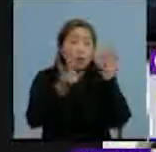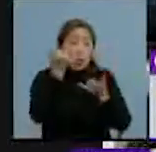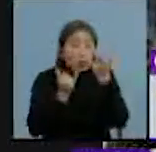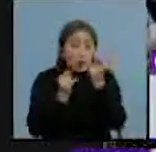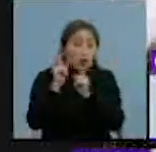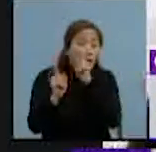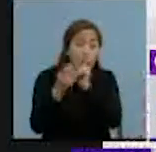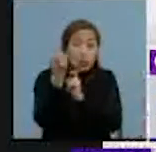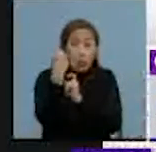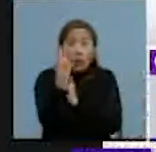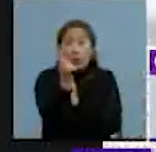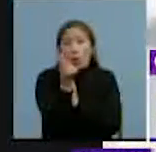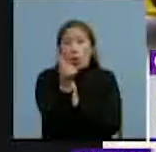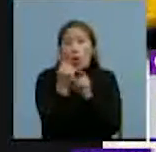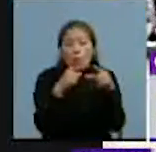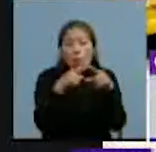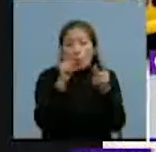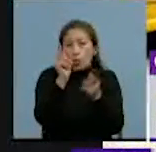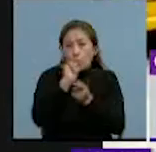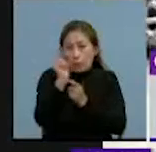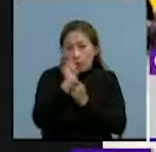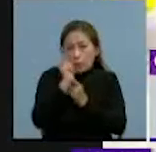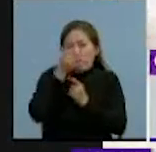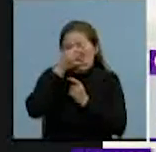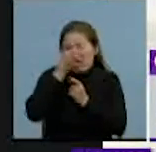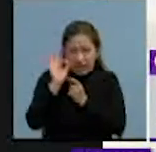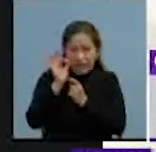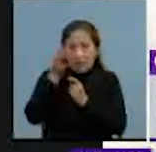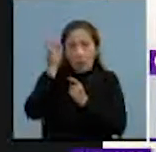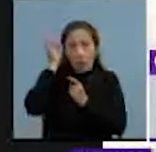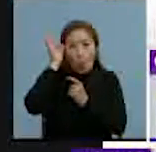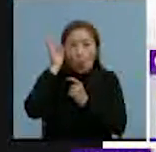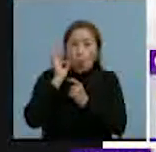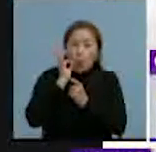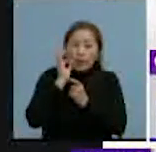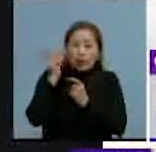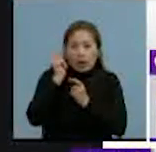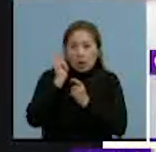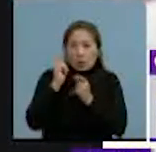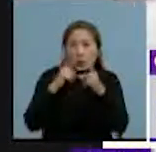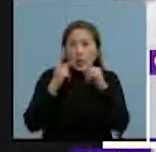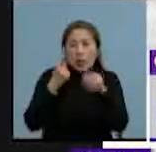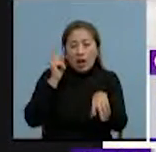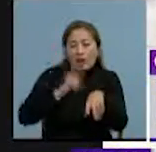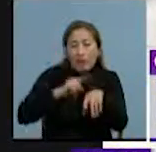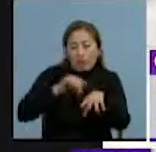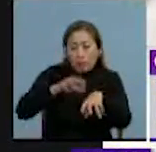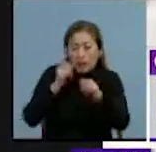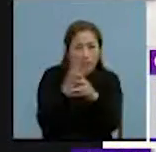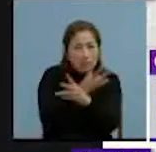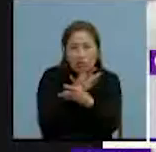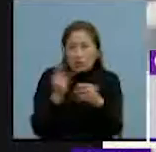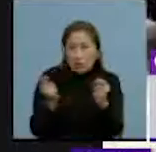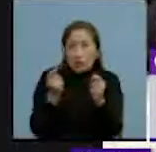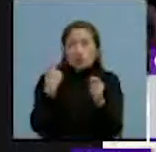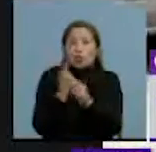algunos bancos dan muy pocos números, entre 20 y 40 números que se acaban en las primeras horas del día y después ya